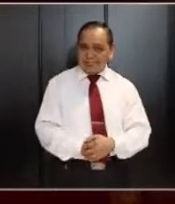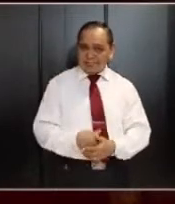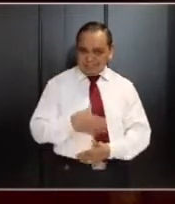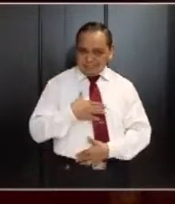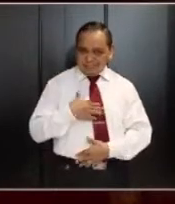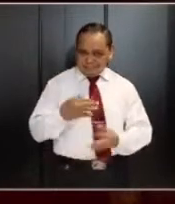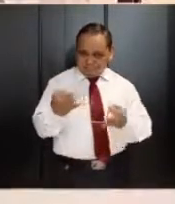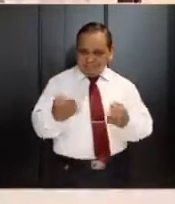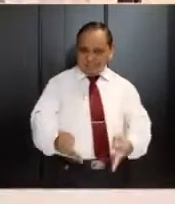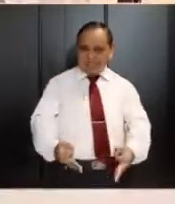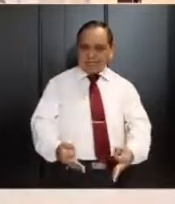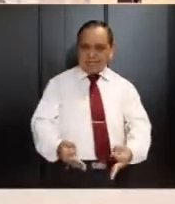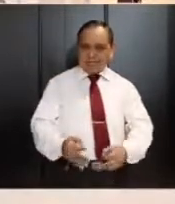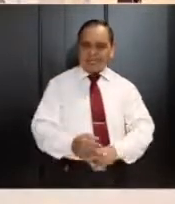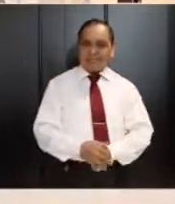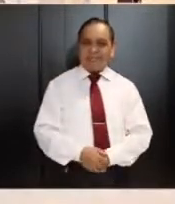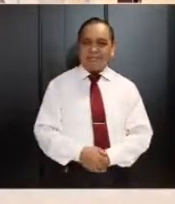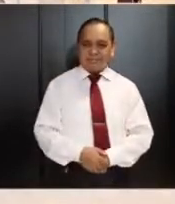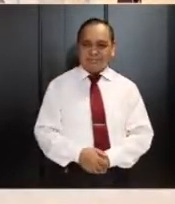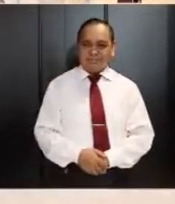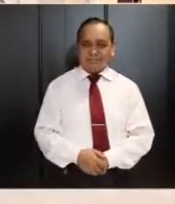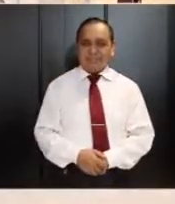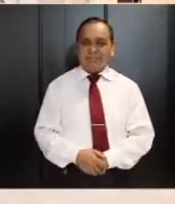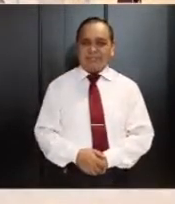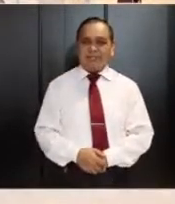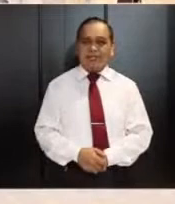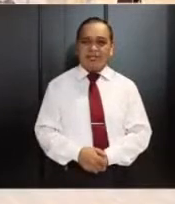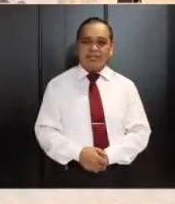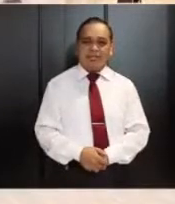encargo. ¿Eh? Pues gracias, gracias, gracias.